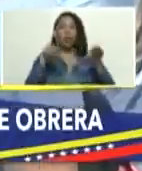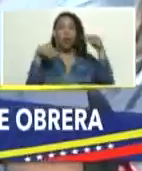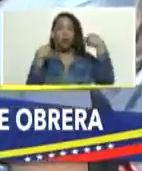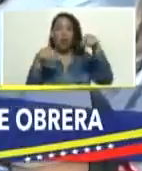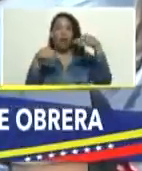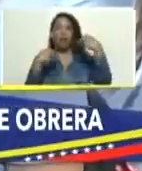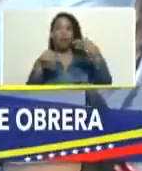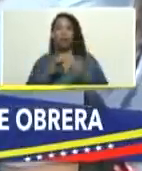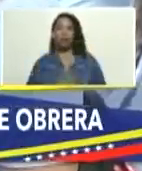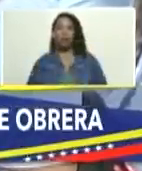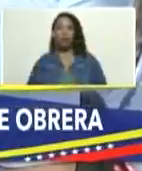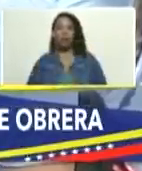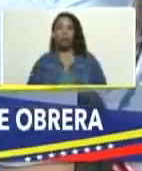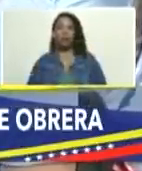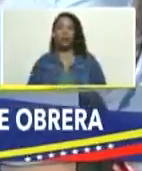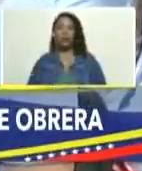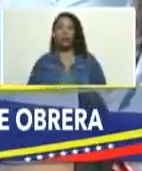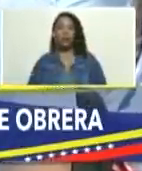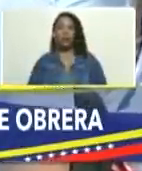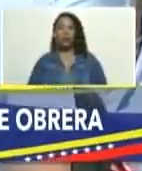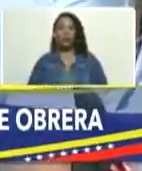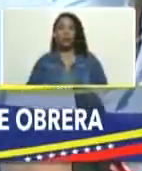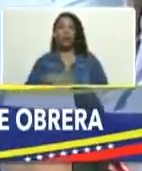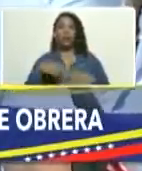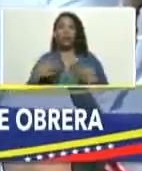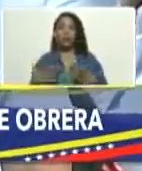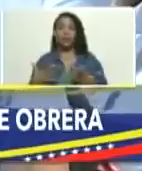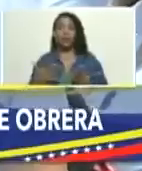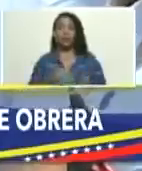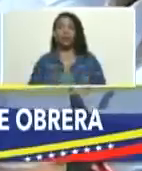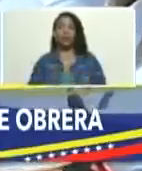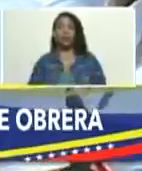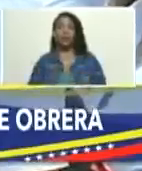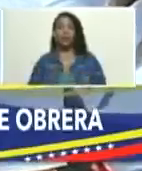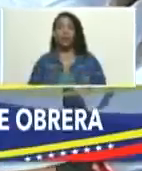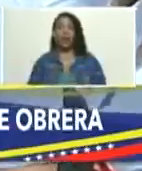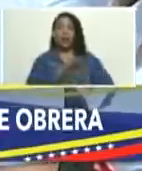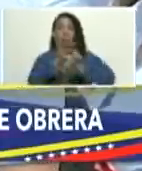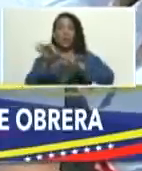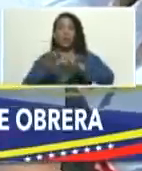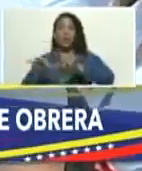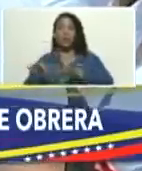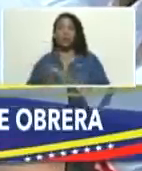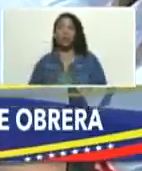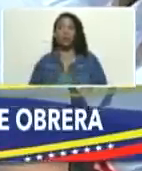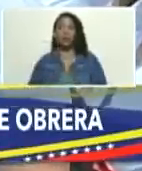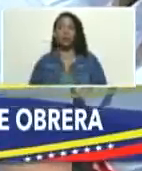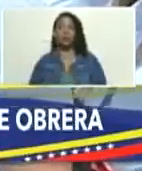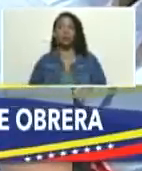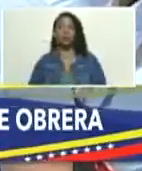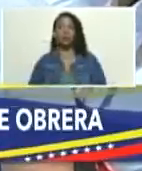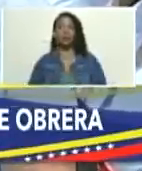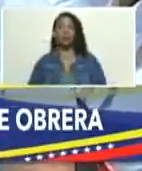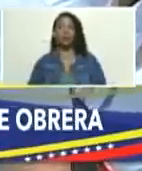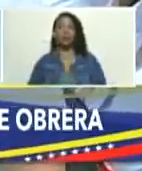Socialismo Tuyero, aquí en San Francisco de Yares, municipio Simón Bolívar, en el estado